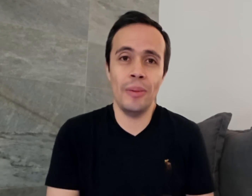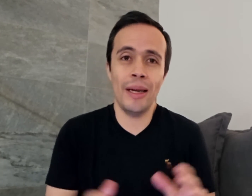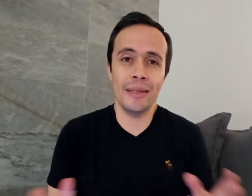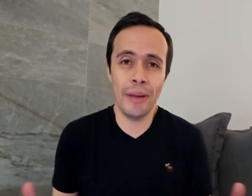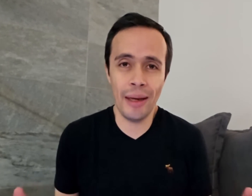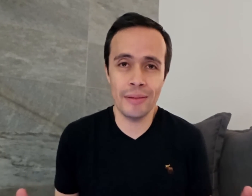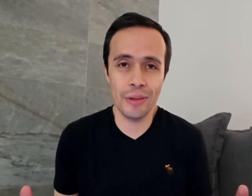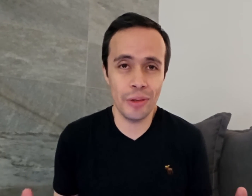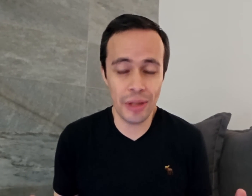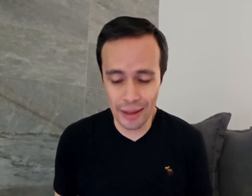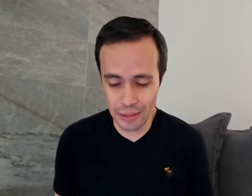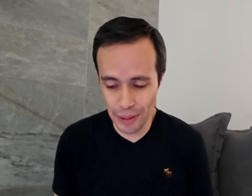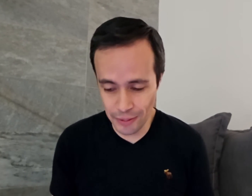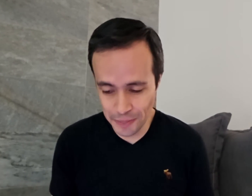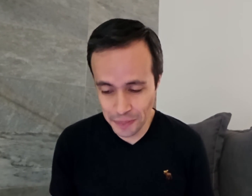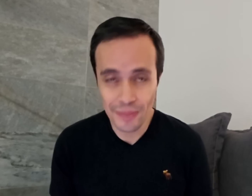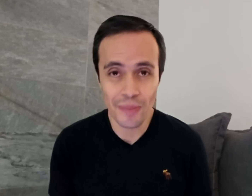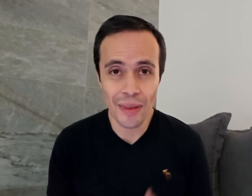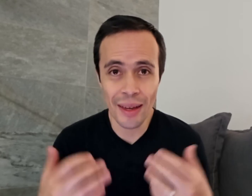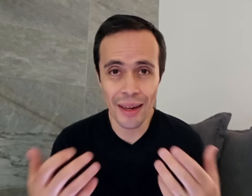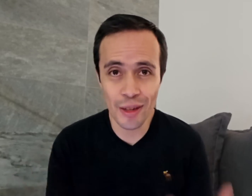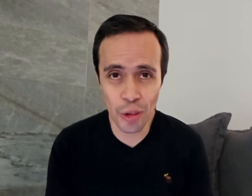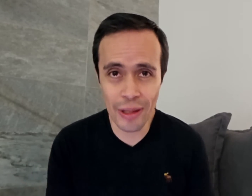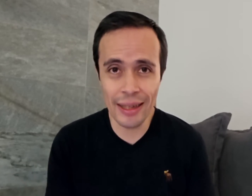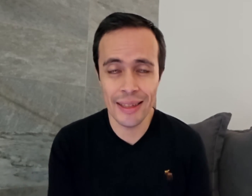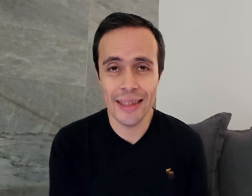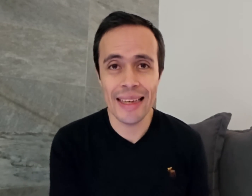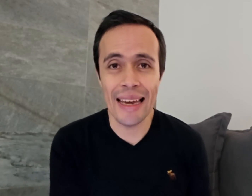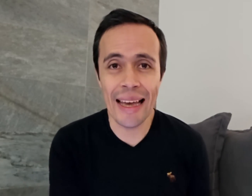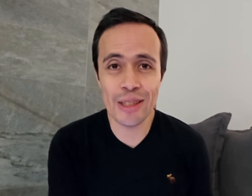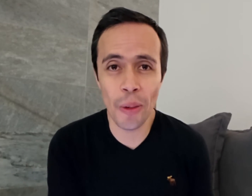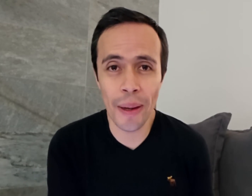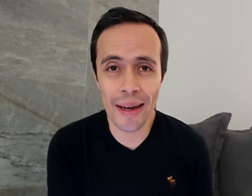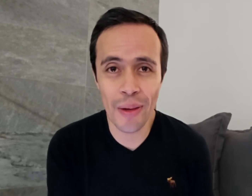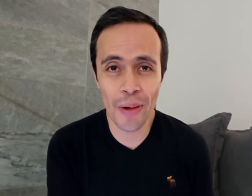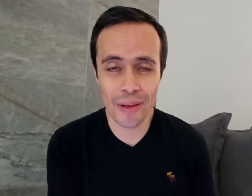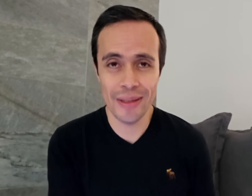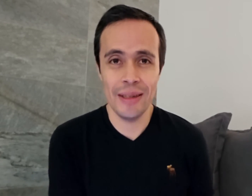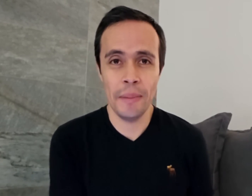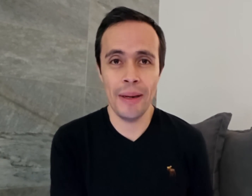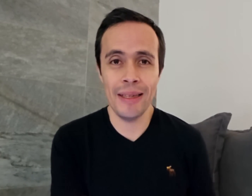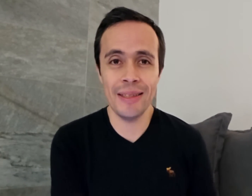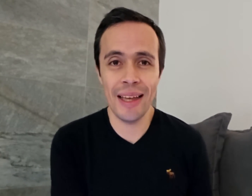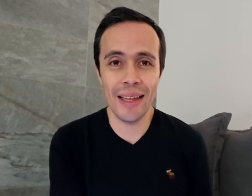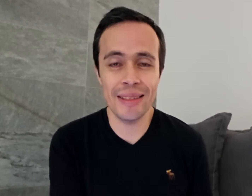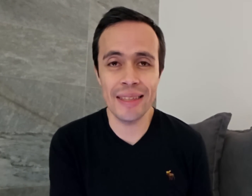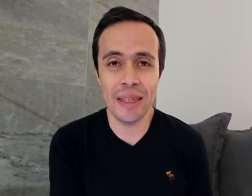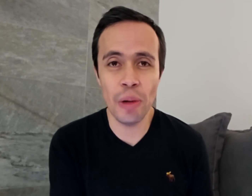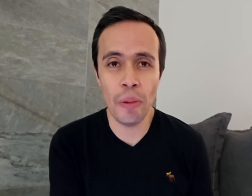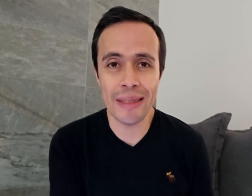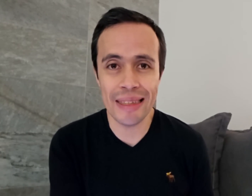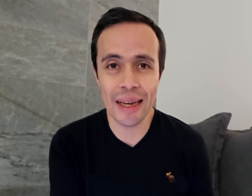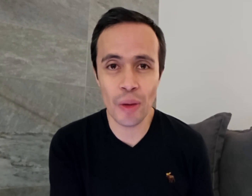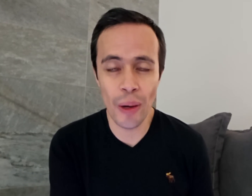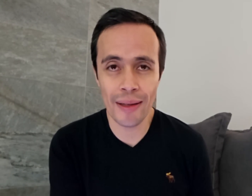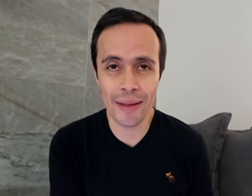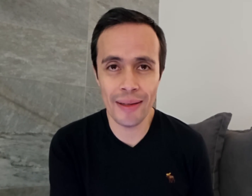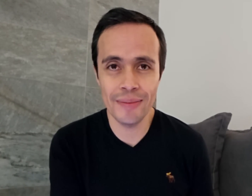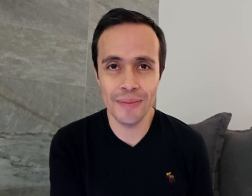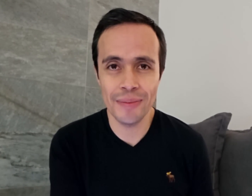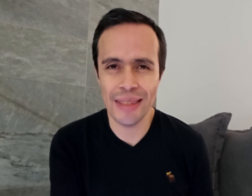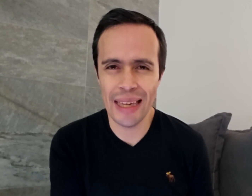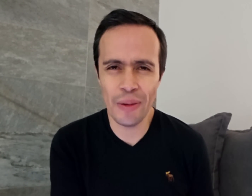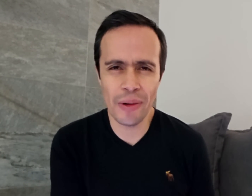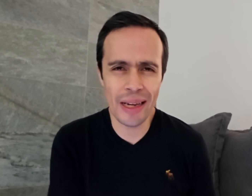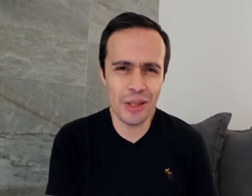esta sí no me la sabía, no sé ustedes, pero resulta que el ex gobernador priista de Chihuahua, César